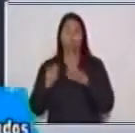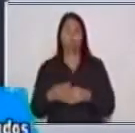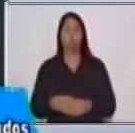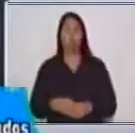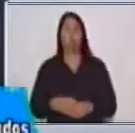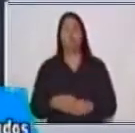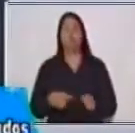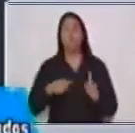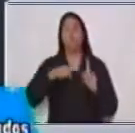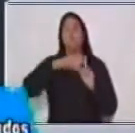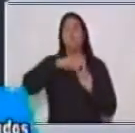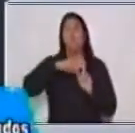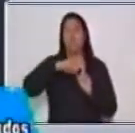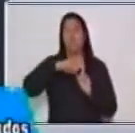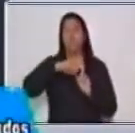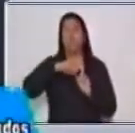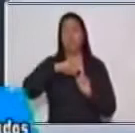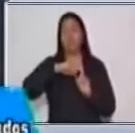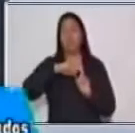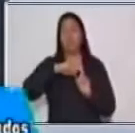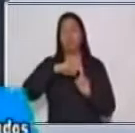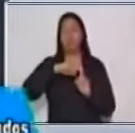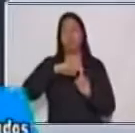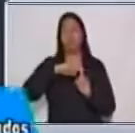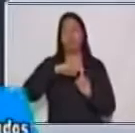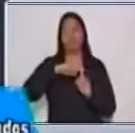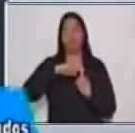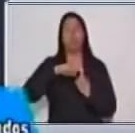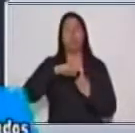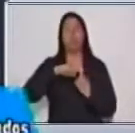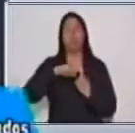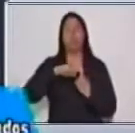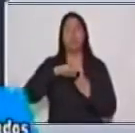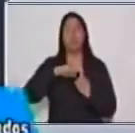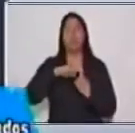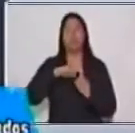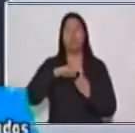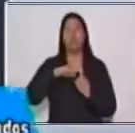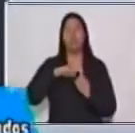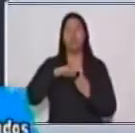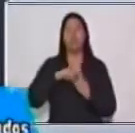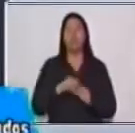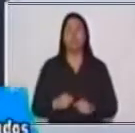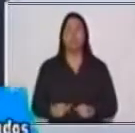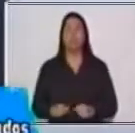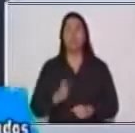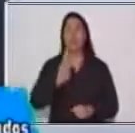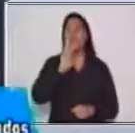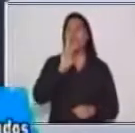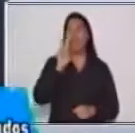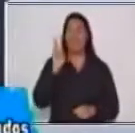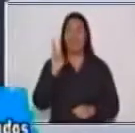más, vamos a cerrar paréntesis, más 32.